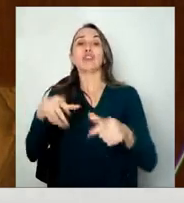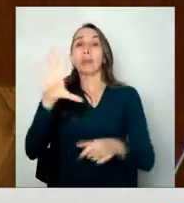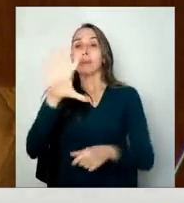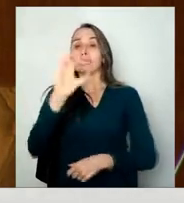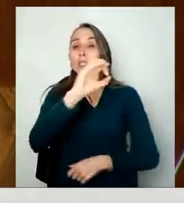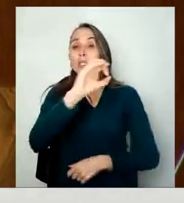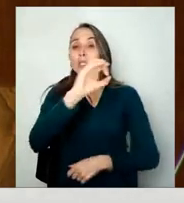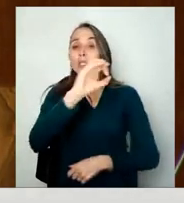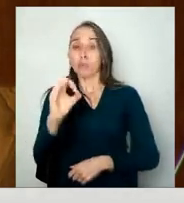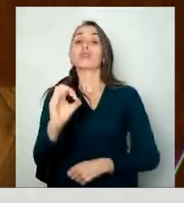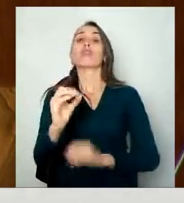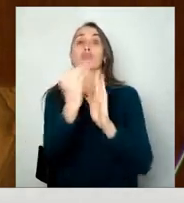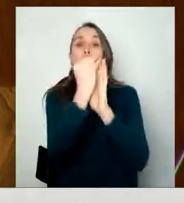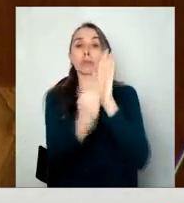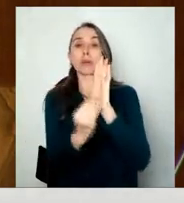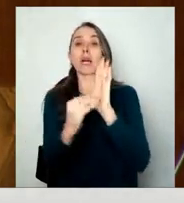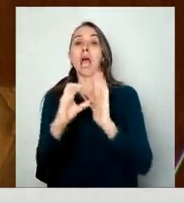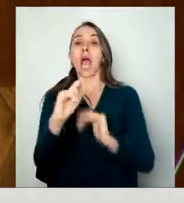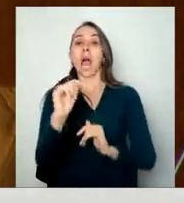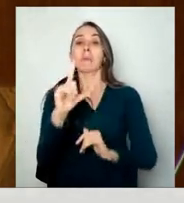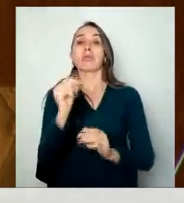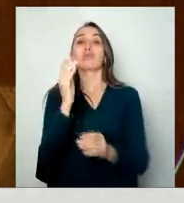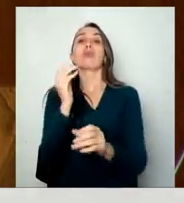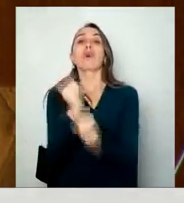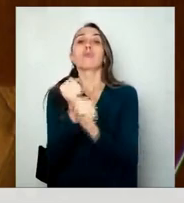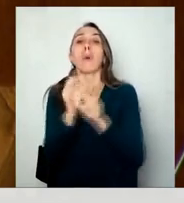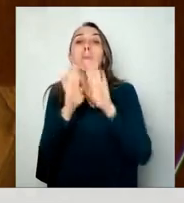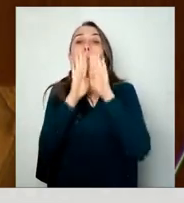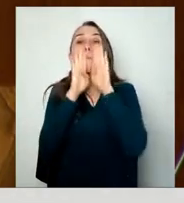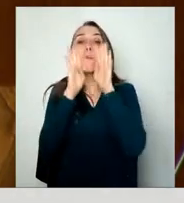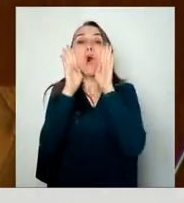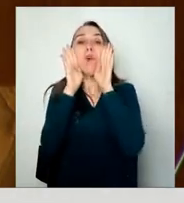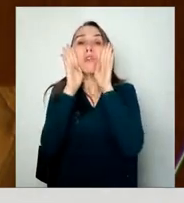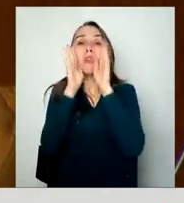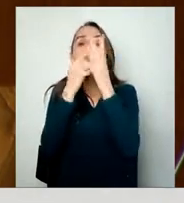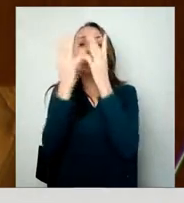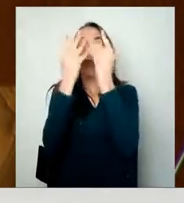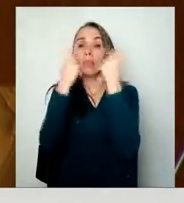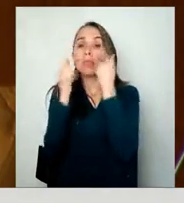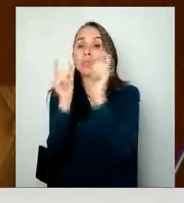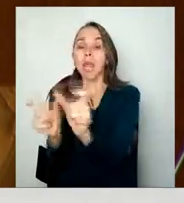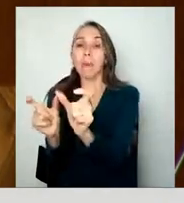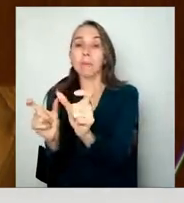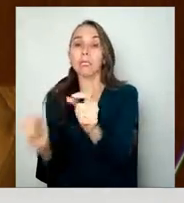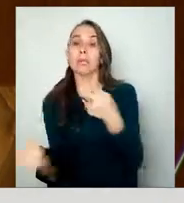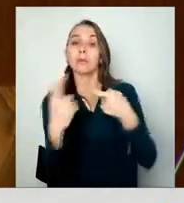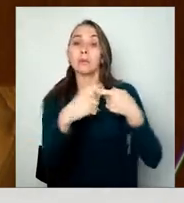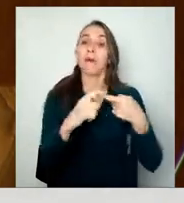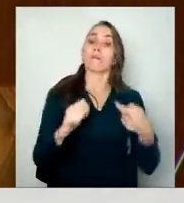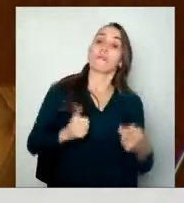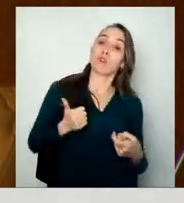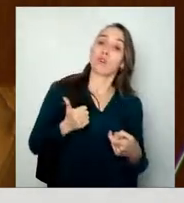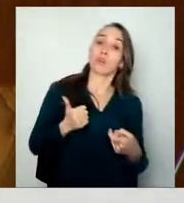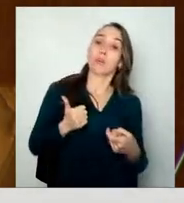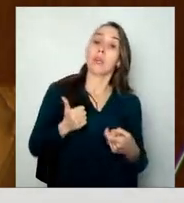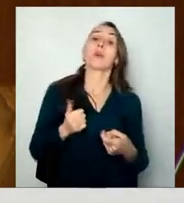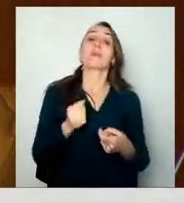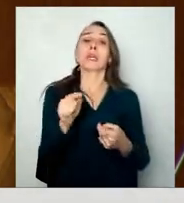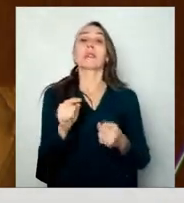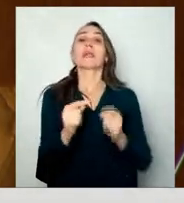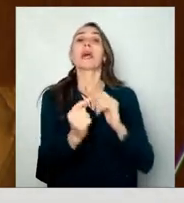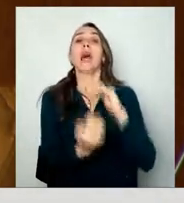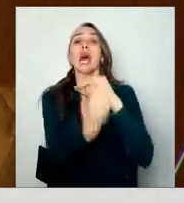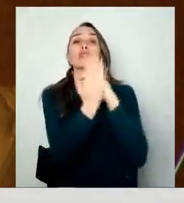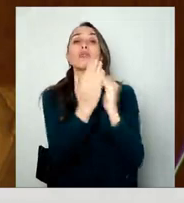les aplicará el capítulo de probidad y transparencia pudiendo adherir voluntariamente a Chile compra la